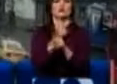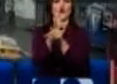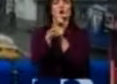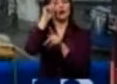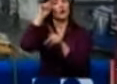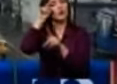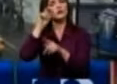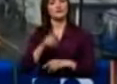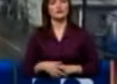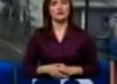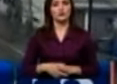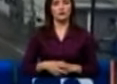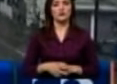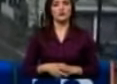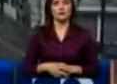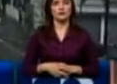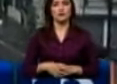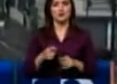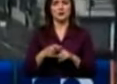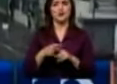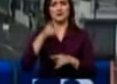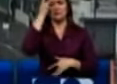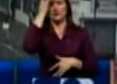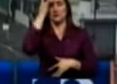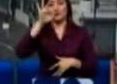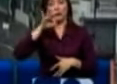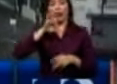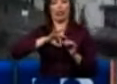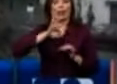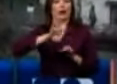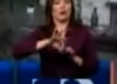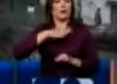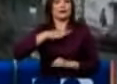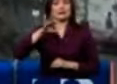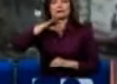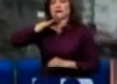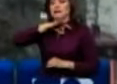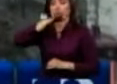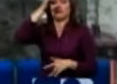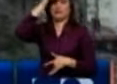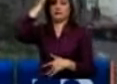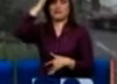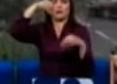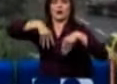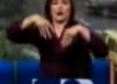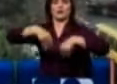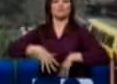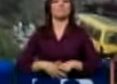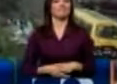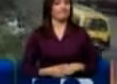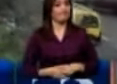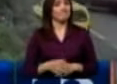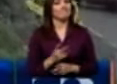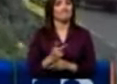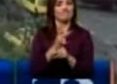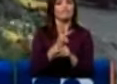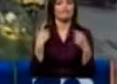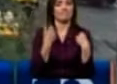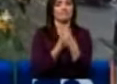recuerde que hay varios virus que nos están afectando a los quiteños por la cantidad de humedad en el último mes. Así